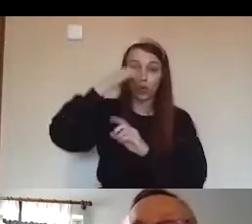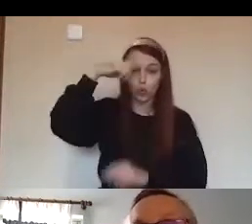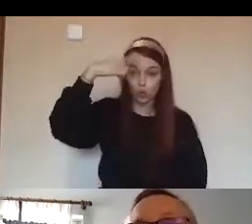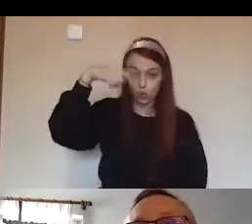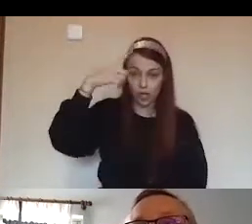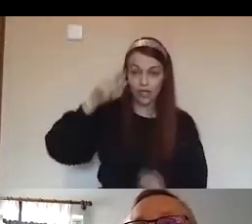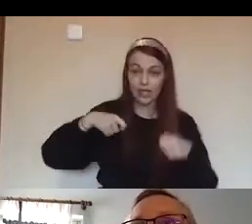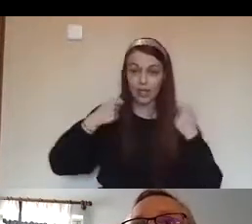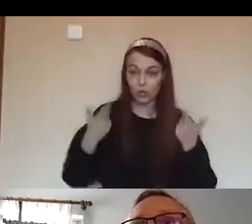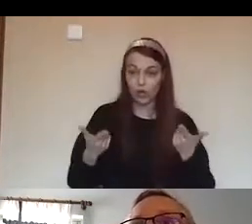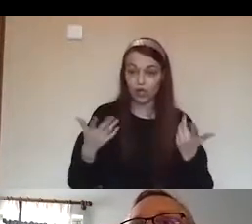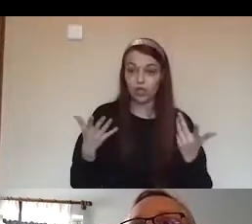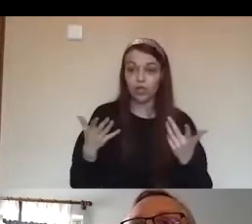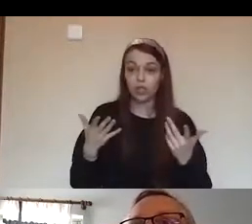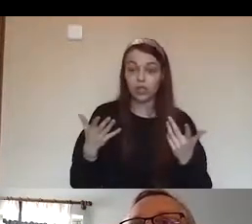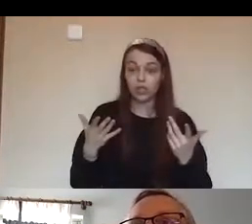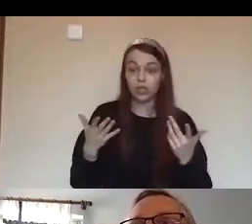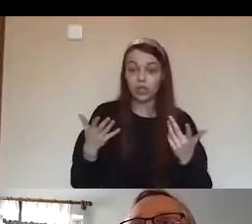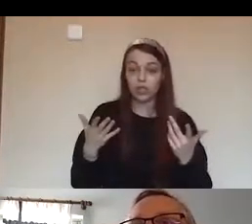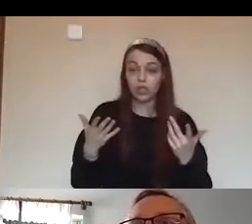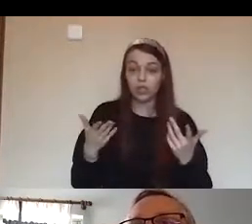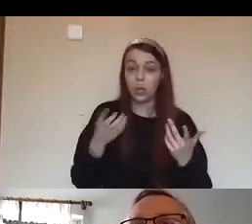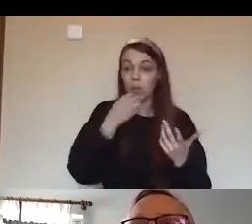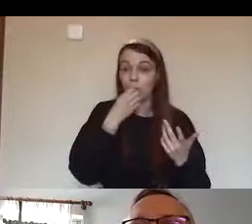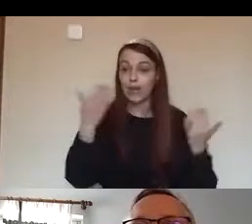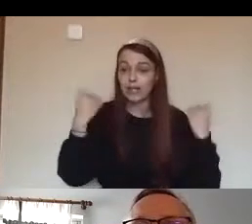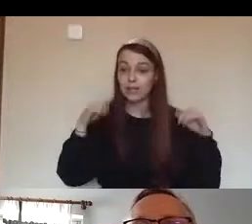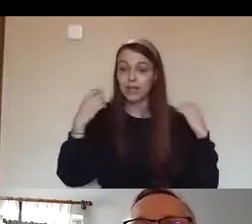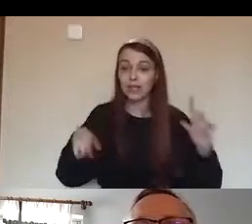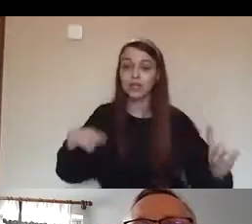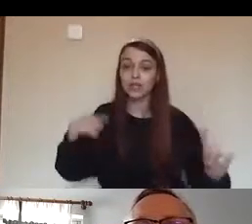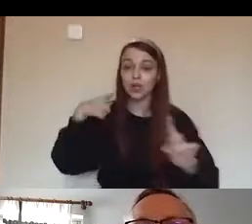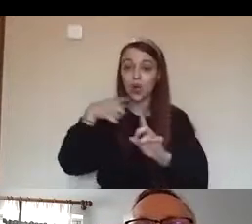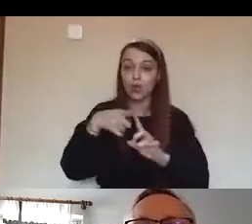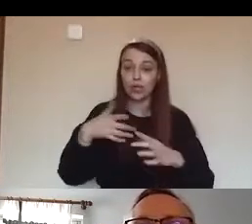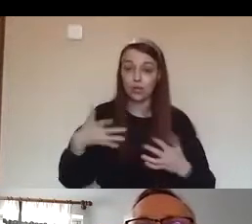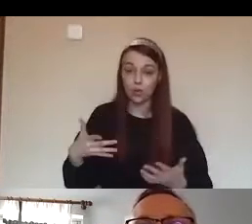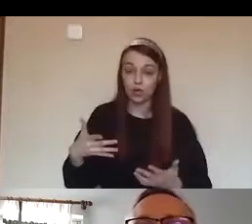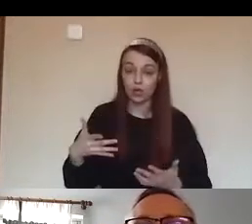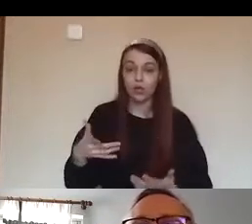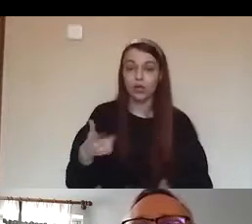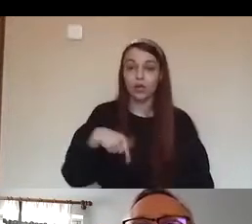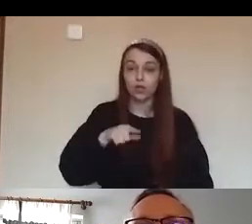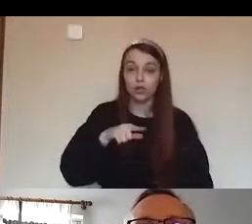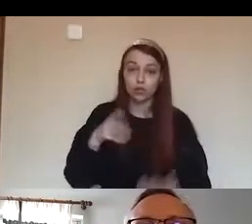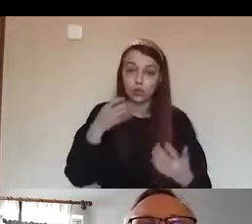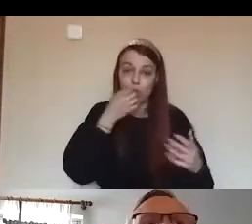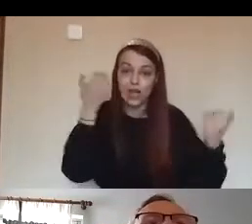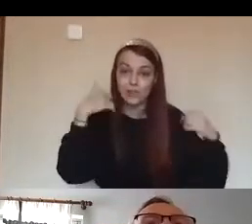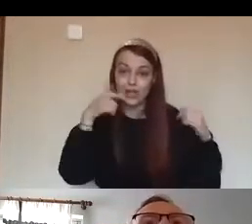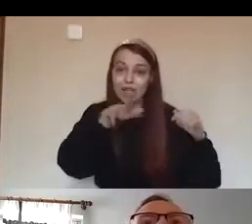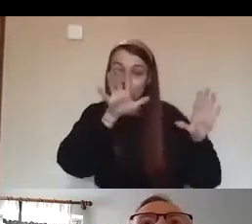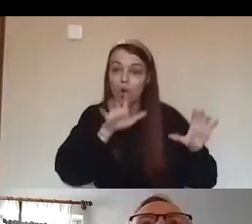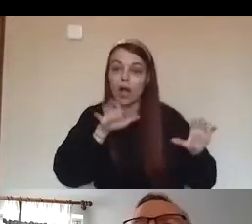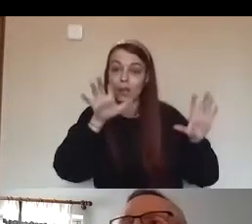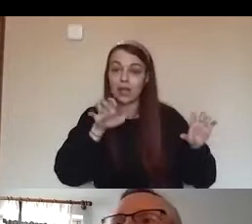la idea detrás de estas buenas prácticas es que mostremos y aprendamos de ellas y